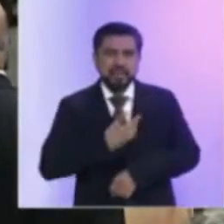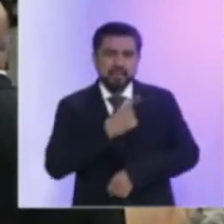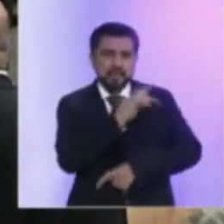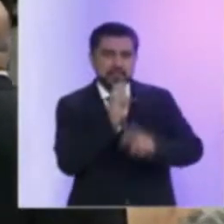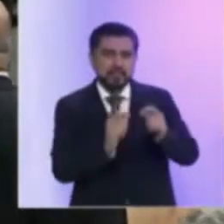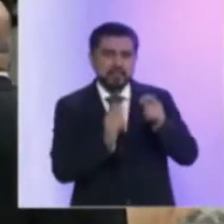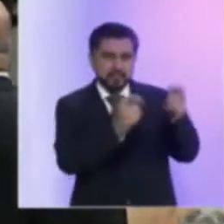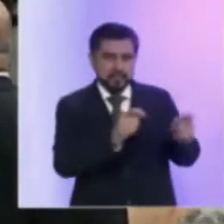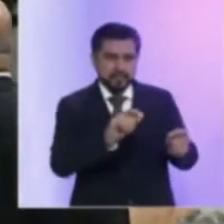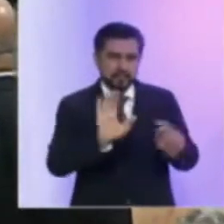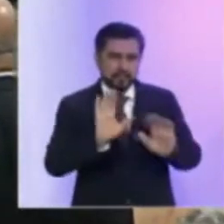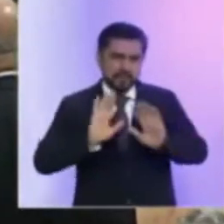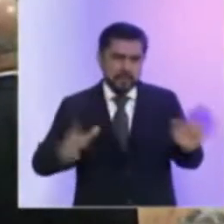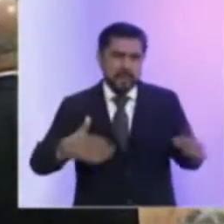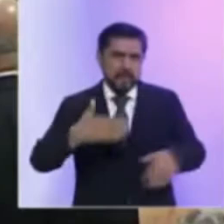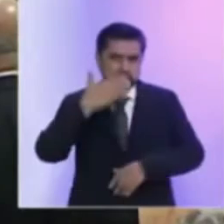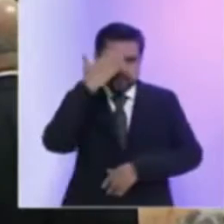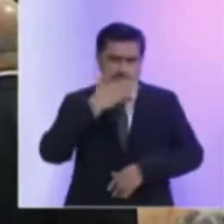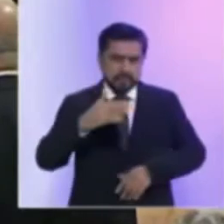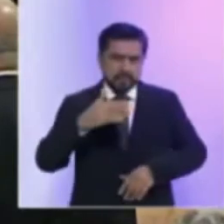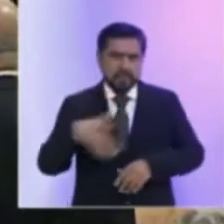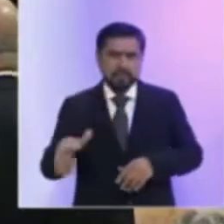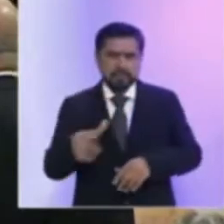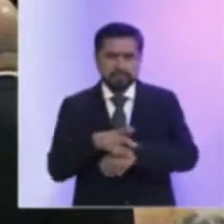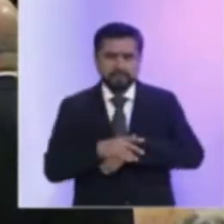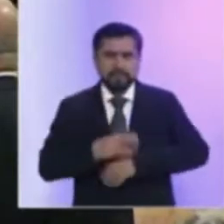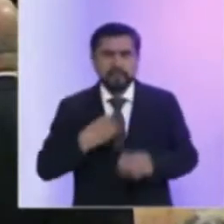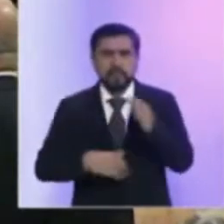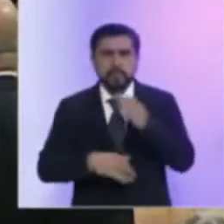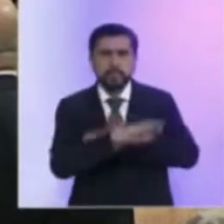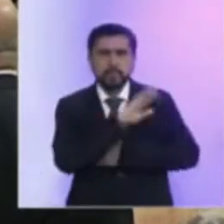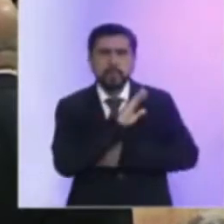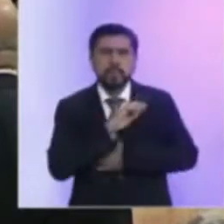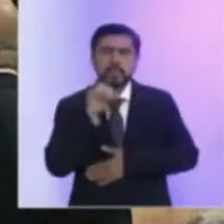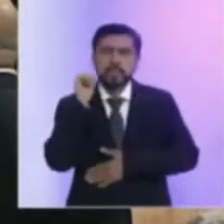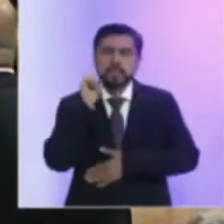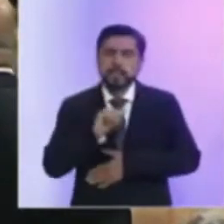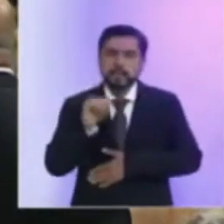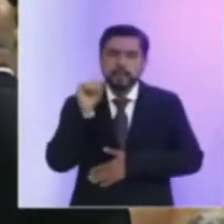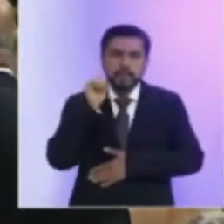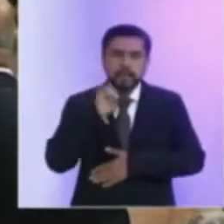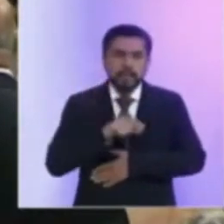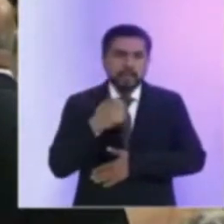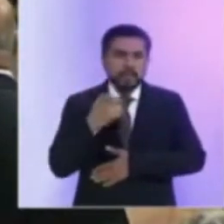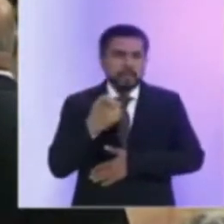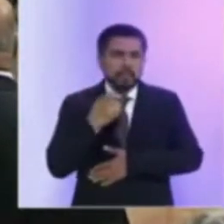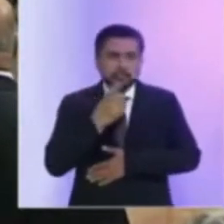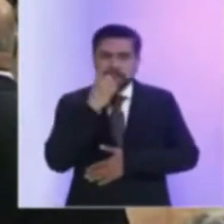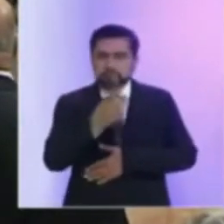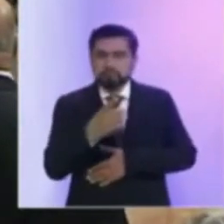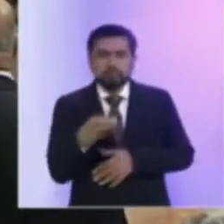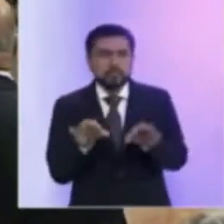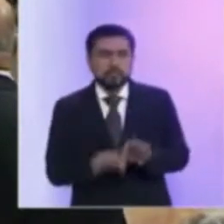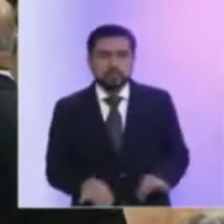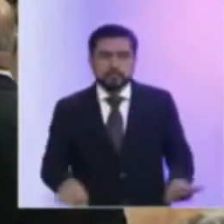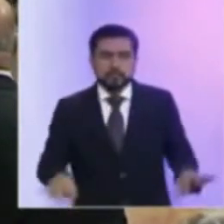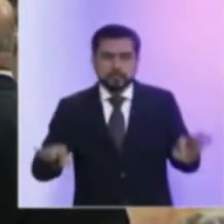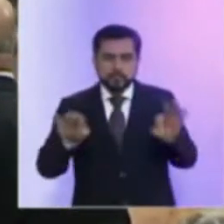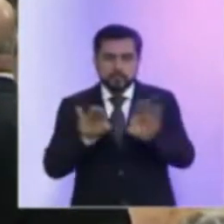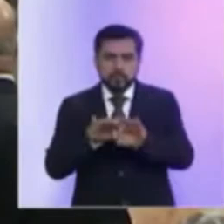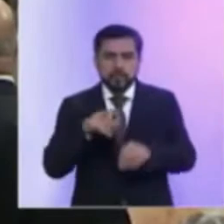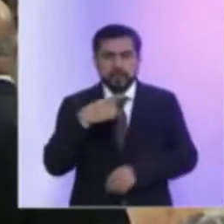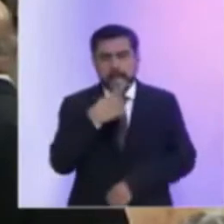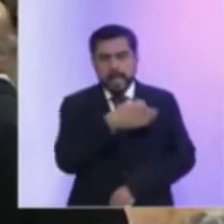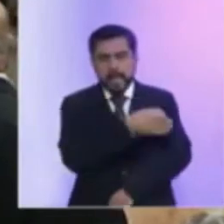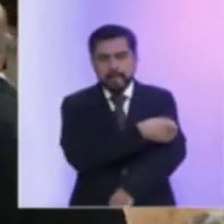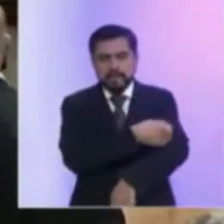doctora Claudia Sheinbaum es un personaje que desde siempre ha sido muy importante y muy cercana a la